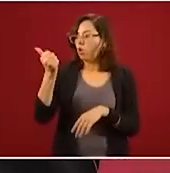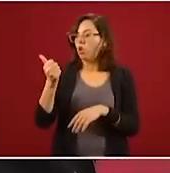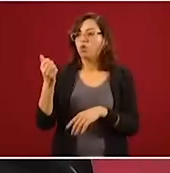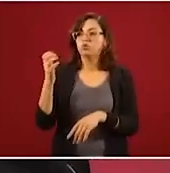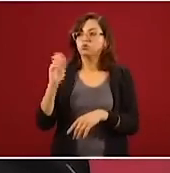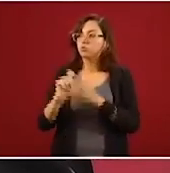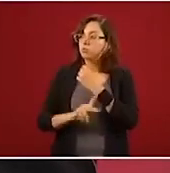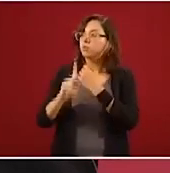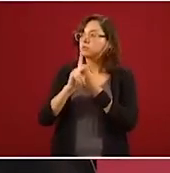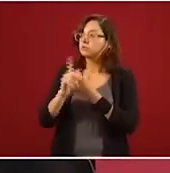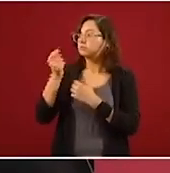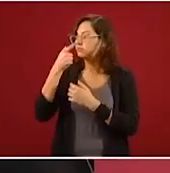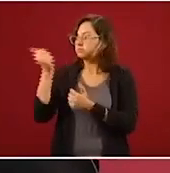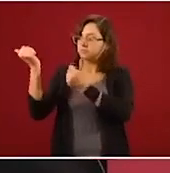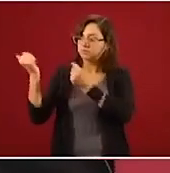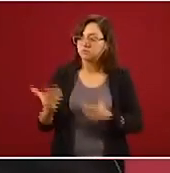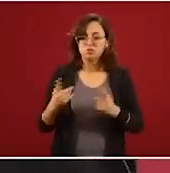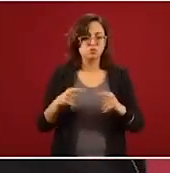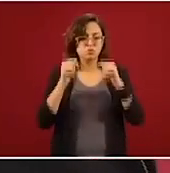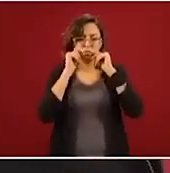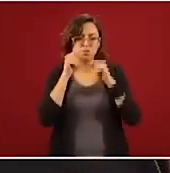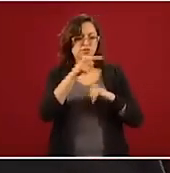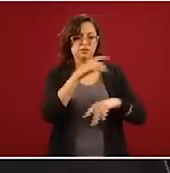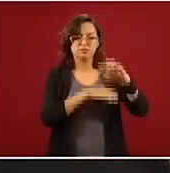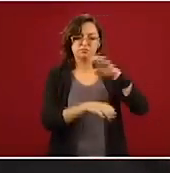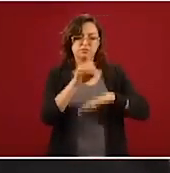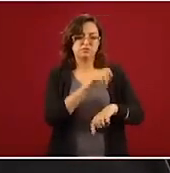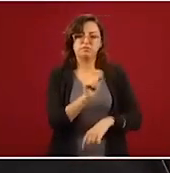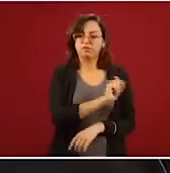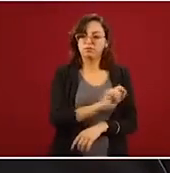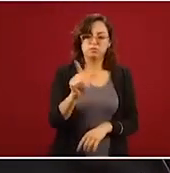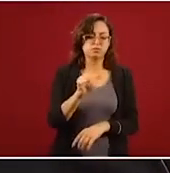prestigio del sector farmacéutico.